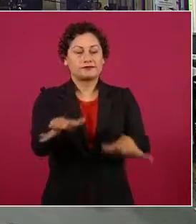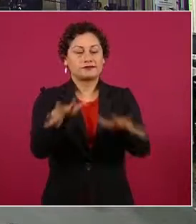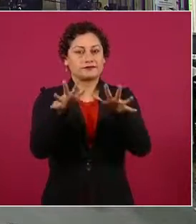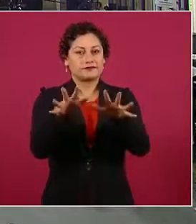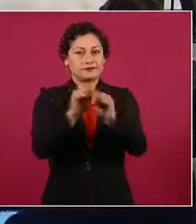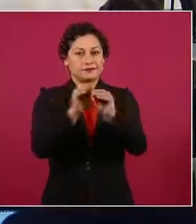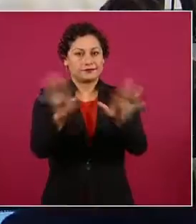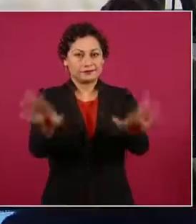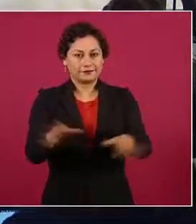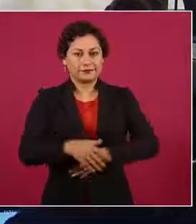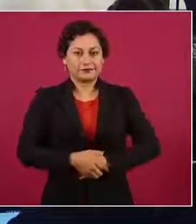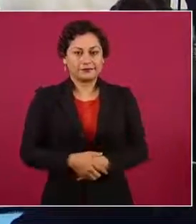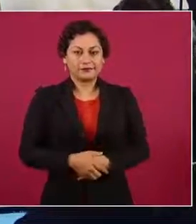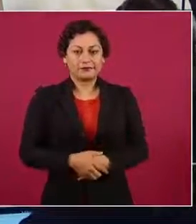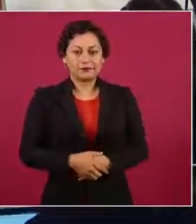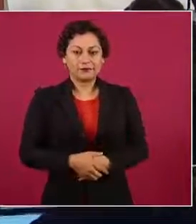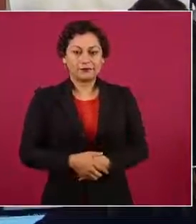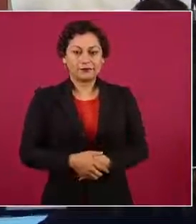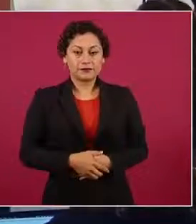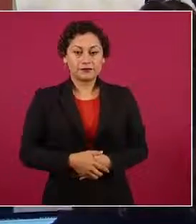Así como dice